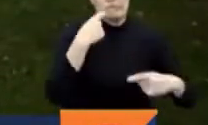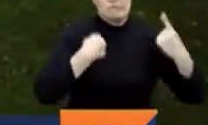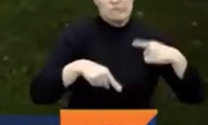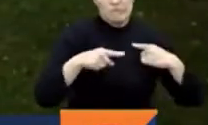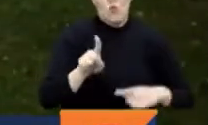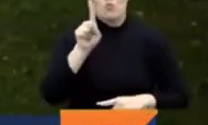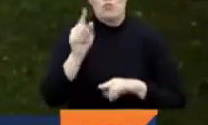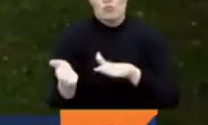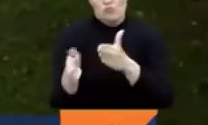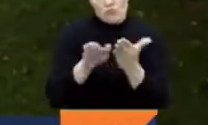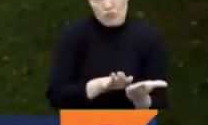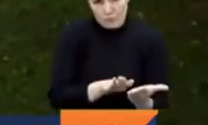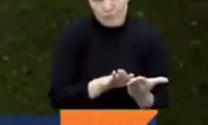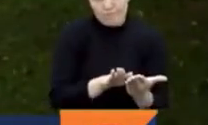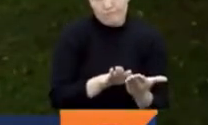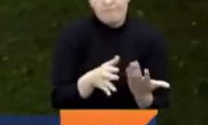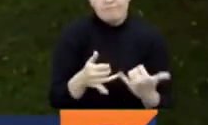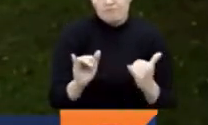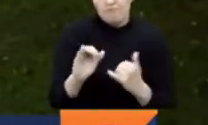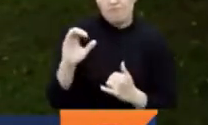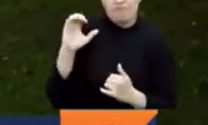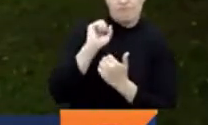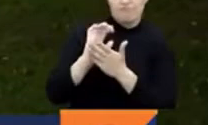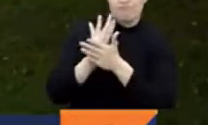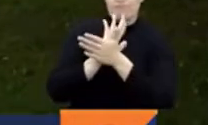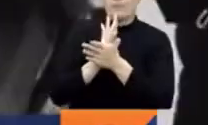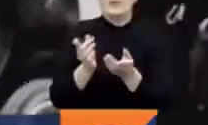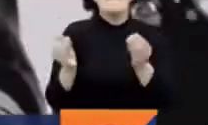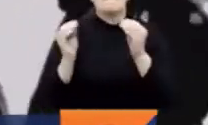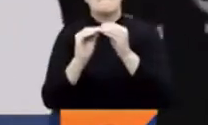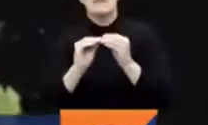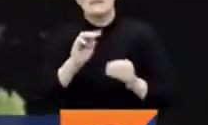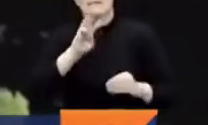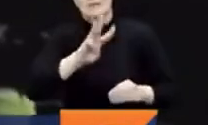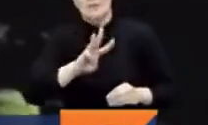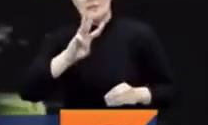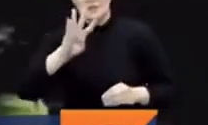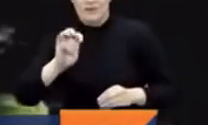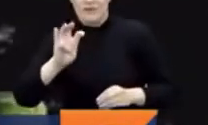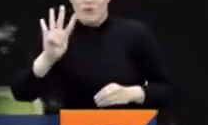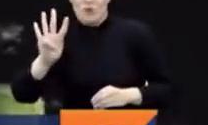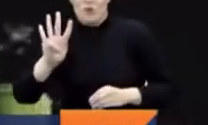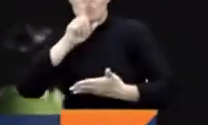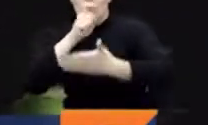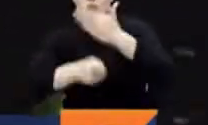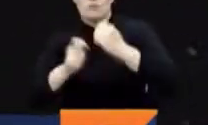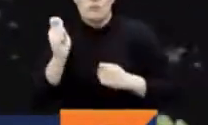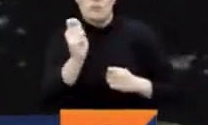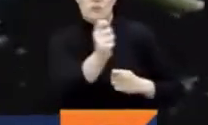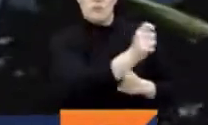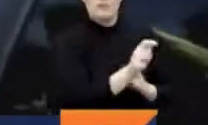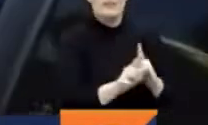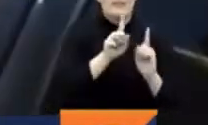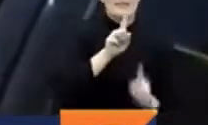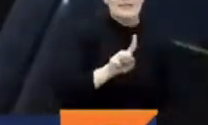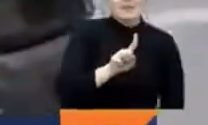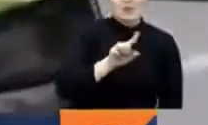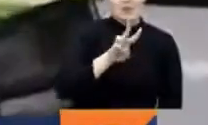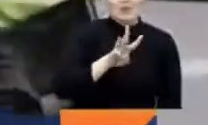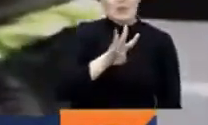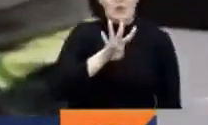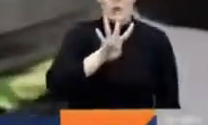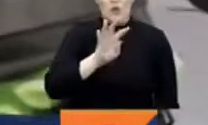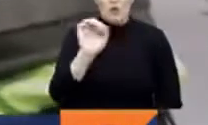con el reporte de las autoridades de movilidad, 344 comparendos se impusieron durante estos 3 días, 134 vehículos